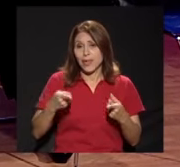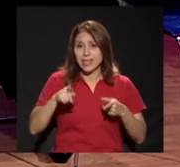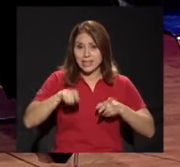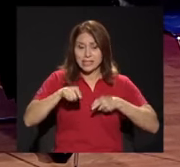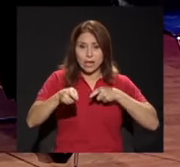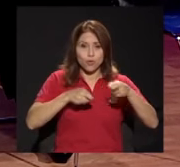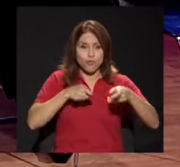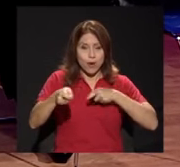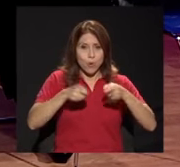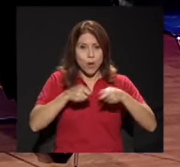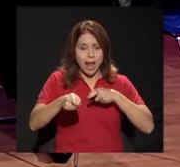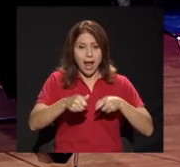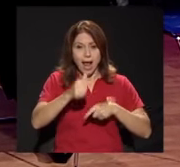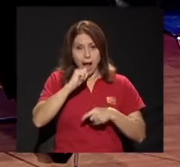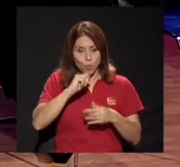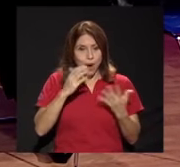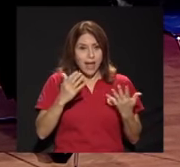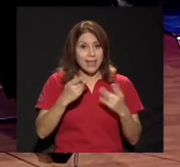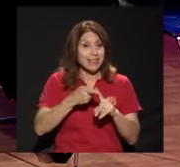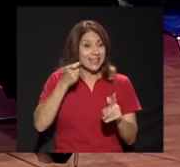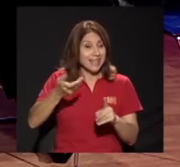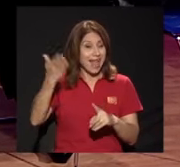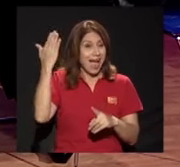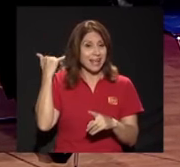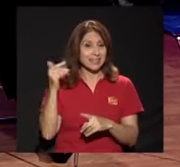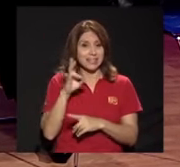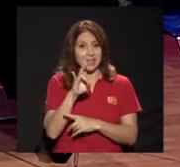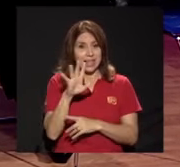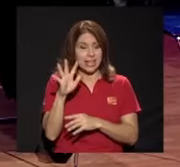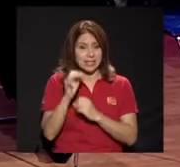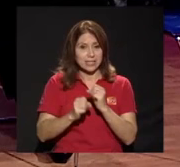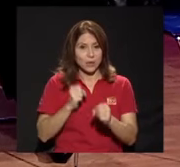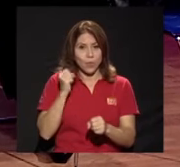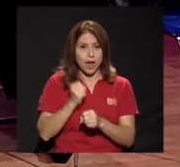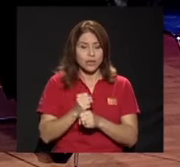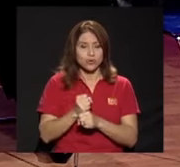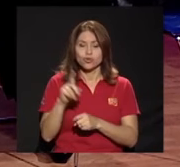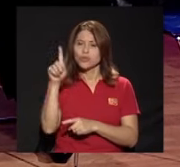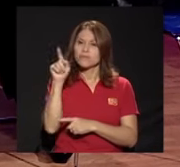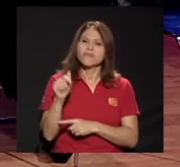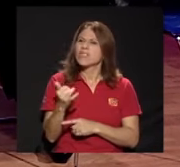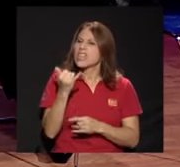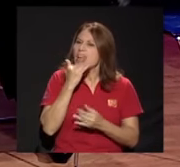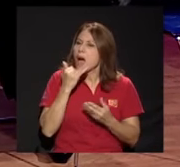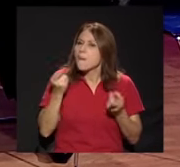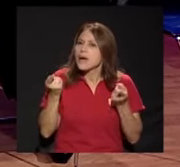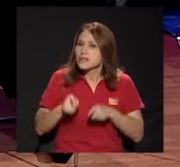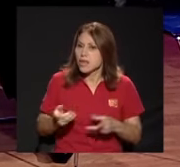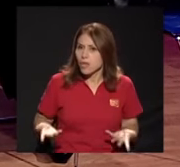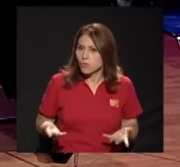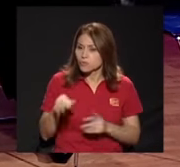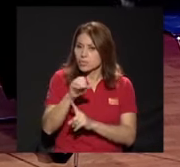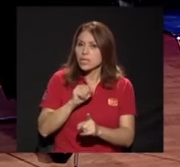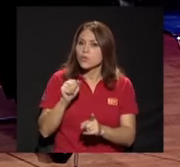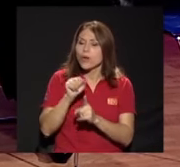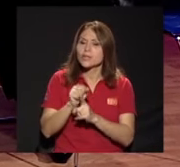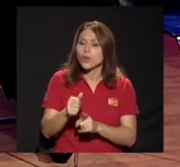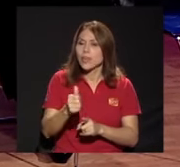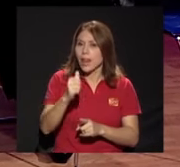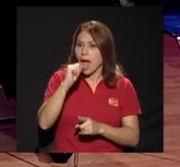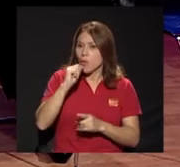el agua, ¿verdad? Desde hace 75 años. ¿Qué ha pasado desde ahora? ¿Cómo está la situación del agua en estos